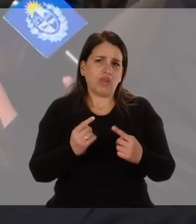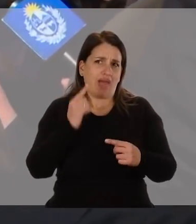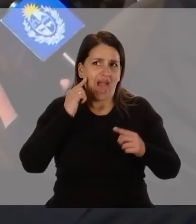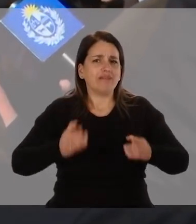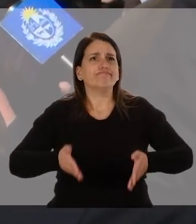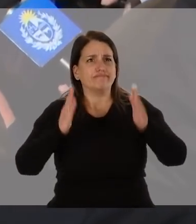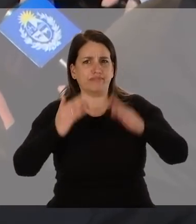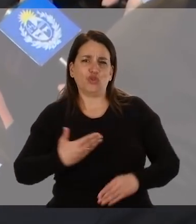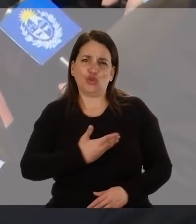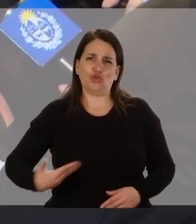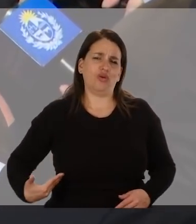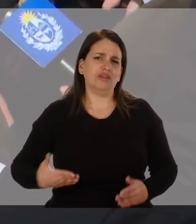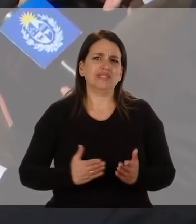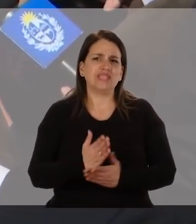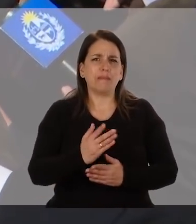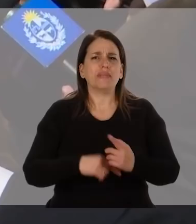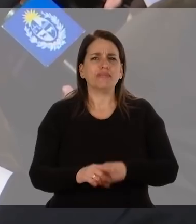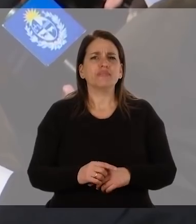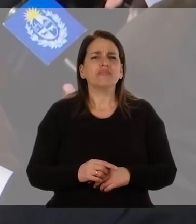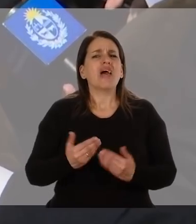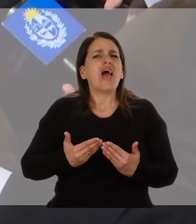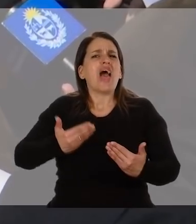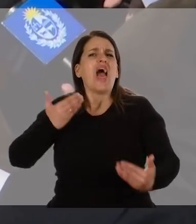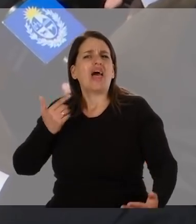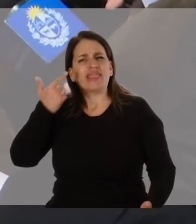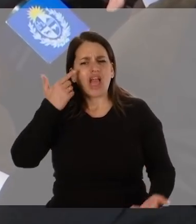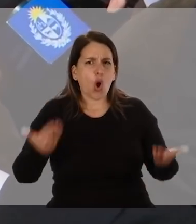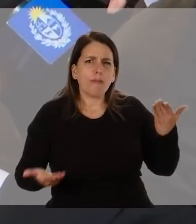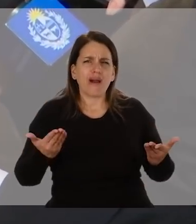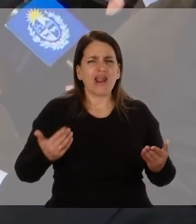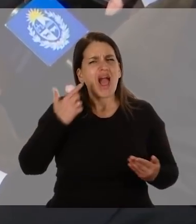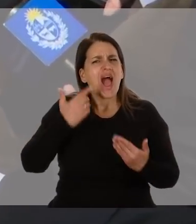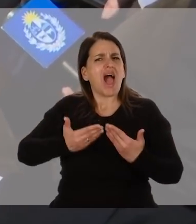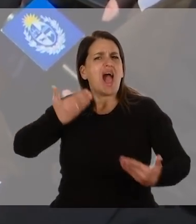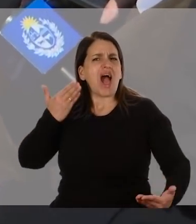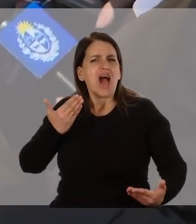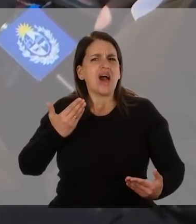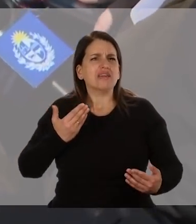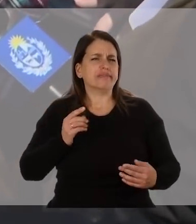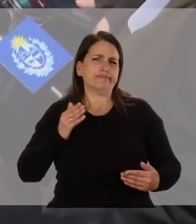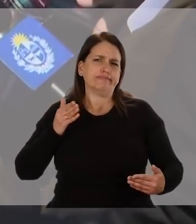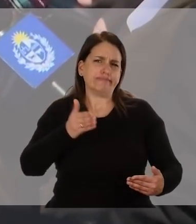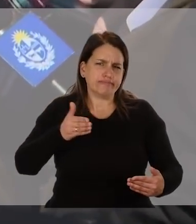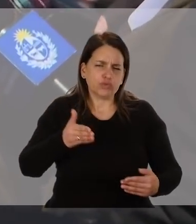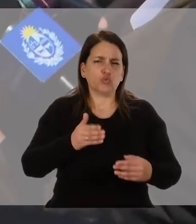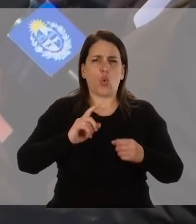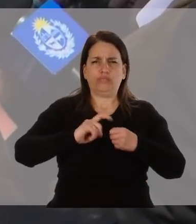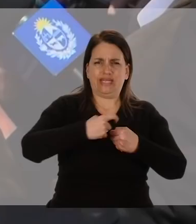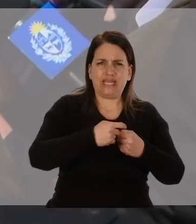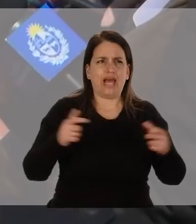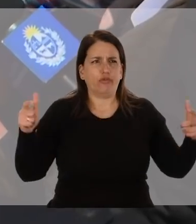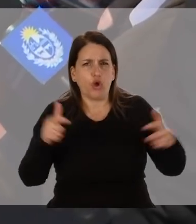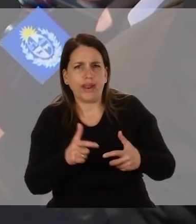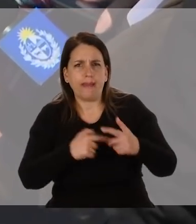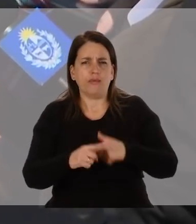Ustedes que están todo el tiempo en la Torre Ejecutiva, dígame cuánto vieron, en qué periodo vieron tantas veces gremios y